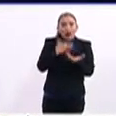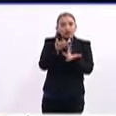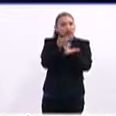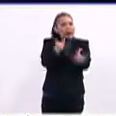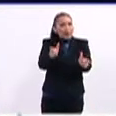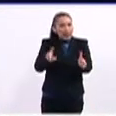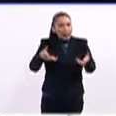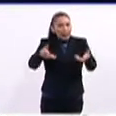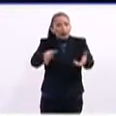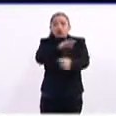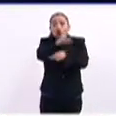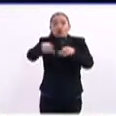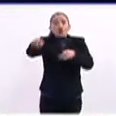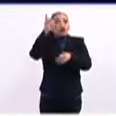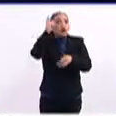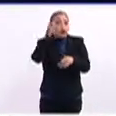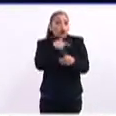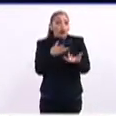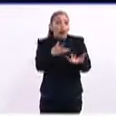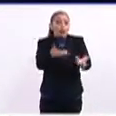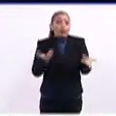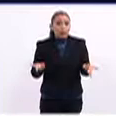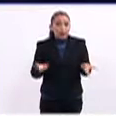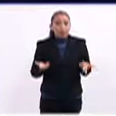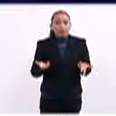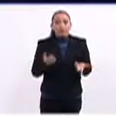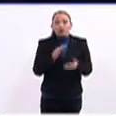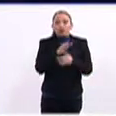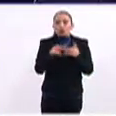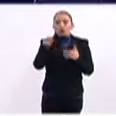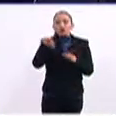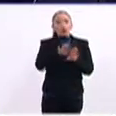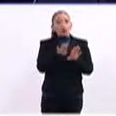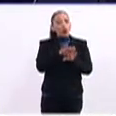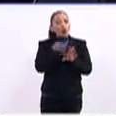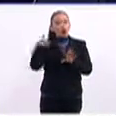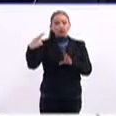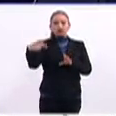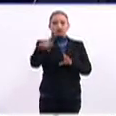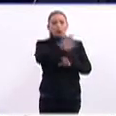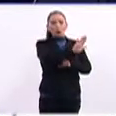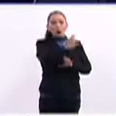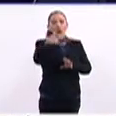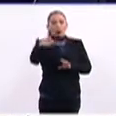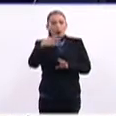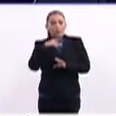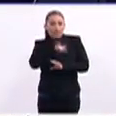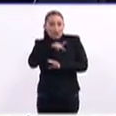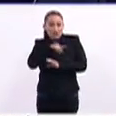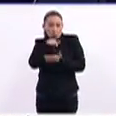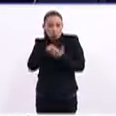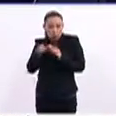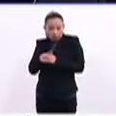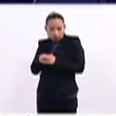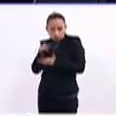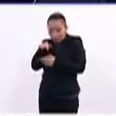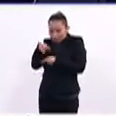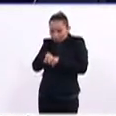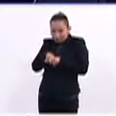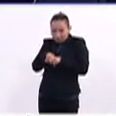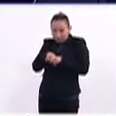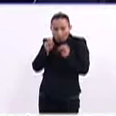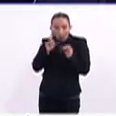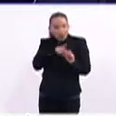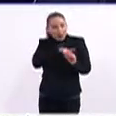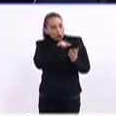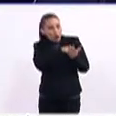es de todos, tenemos todos una especie de mini posesión del espacio, pero